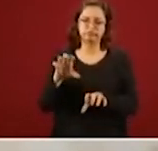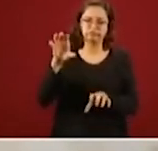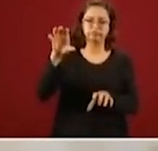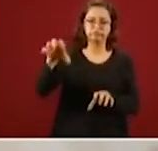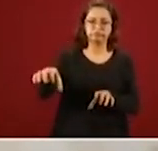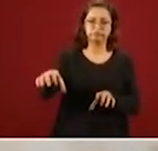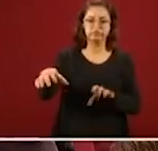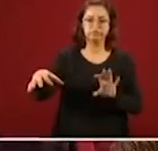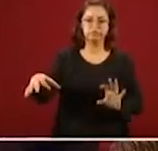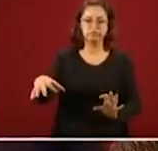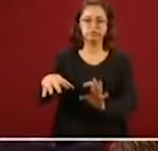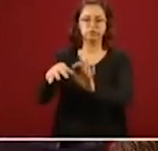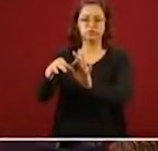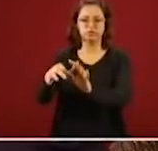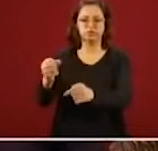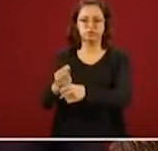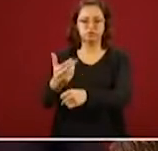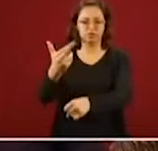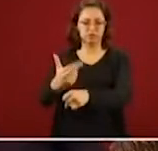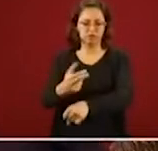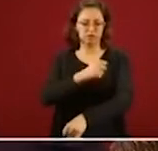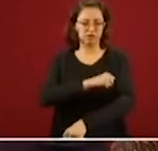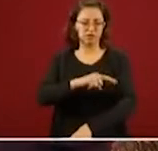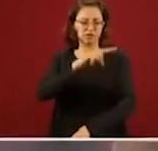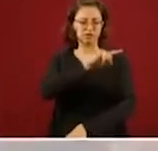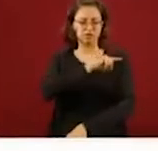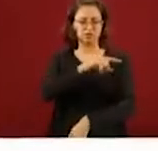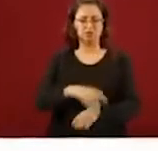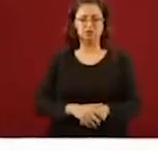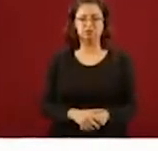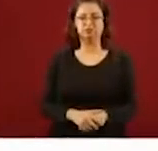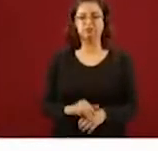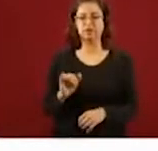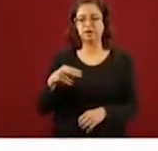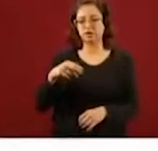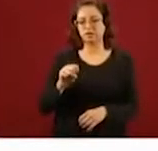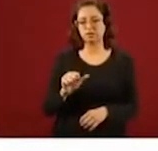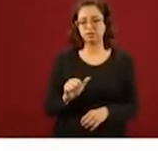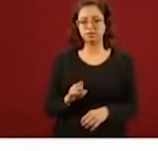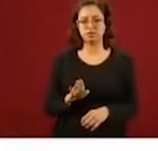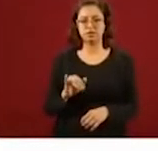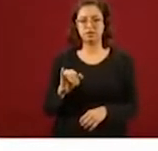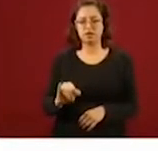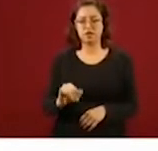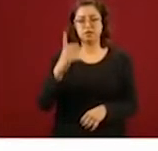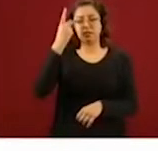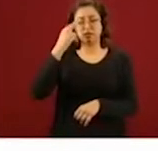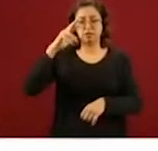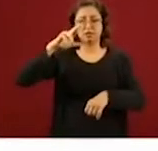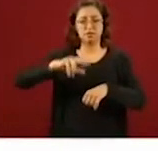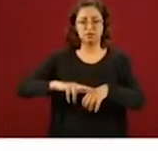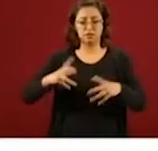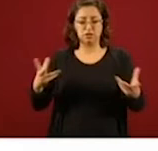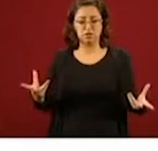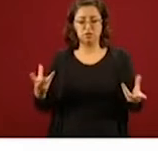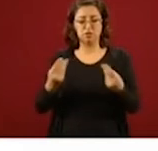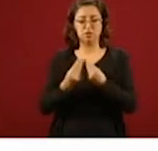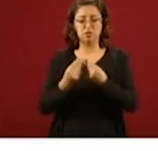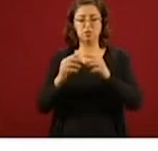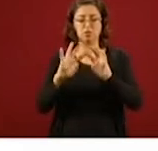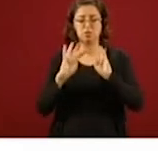la Secretaría de Salud. La dirección y administración del INSABI corresponderá a una junta de